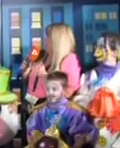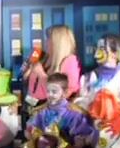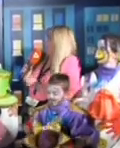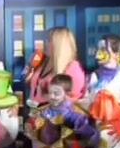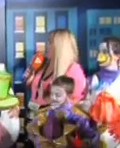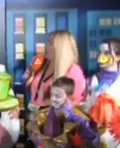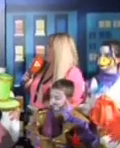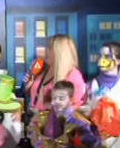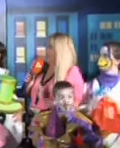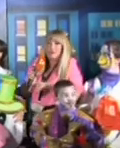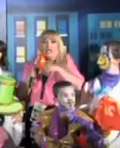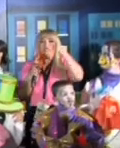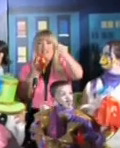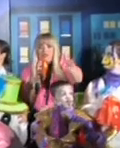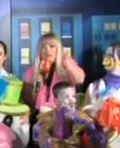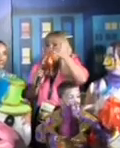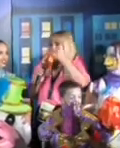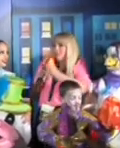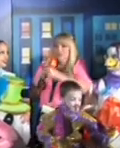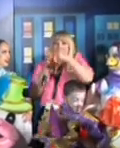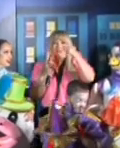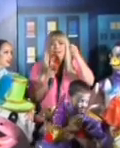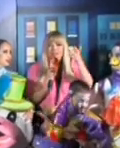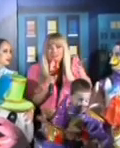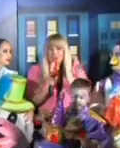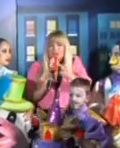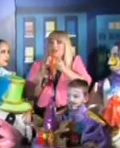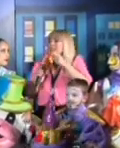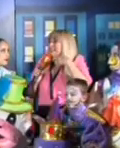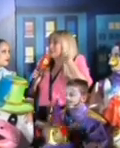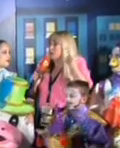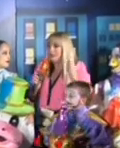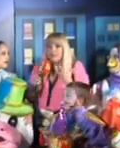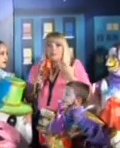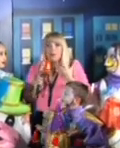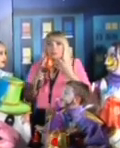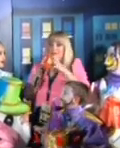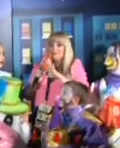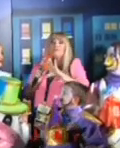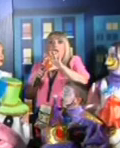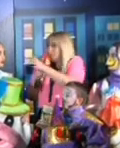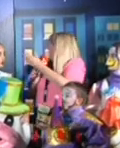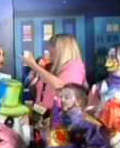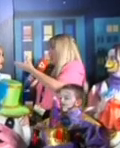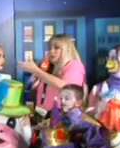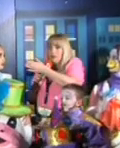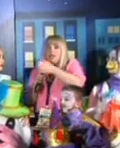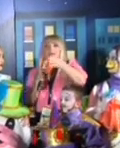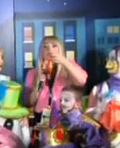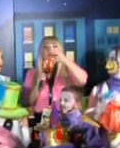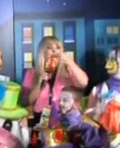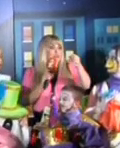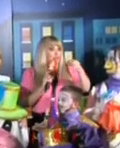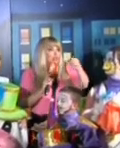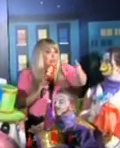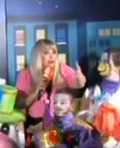porque después pasa lo mismo también, ¿eh? Pero que si viene uno, que si se va otro, que si nos cantan un trozo, que si nos cuentan un poco, porque también, déjame que les cuente,